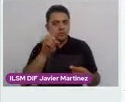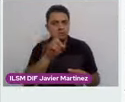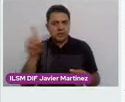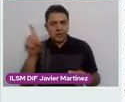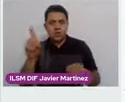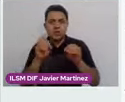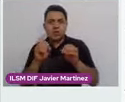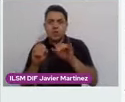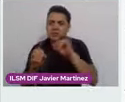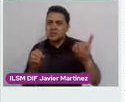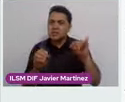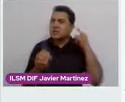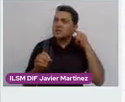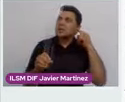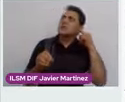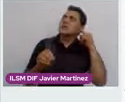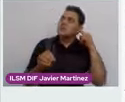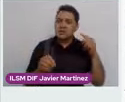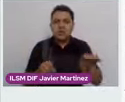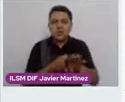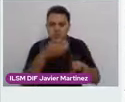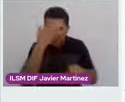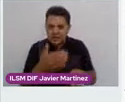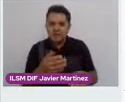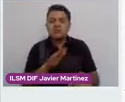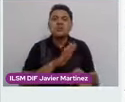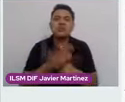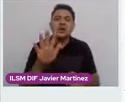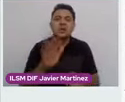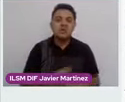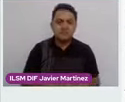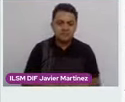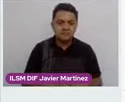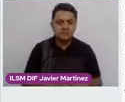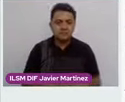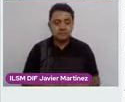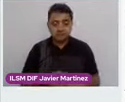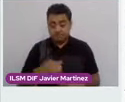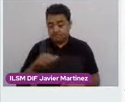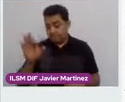Generalmente cobra un poco más de importancia que el zumbido, que tuvo una aparición aguda, ¿sí?